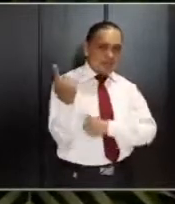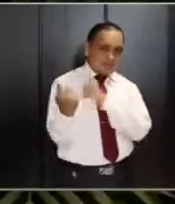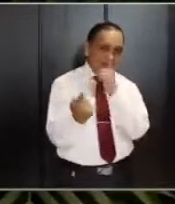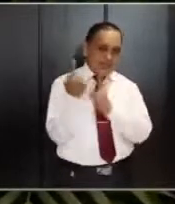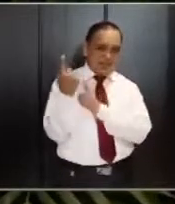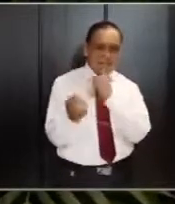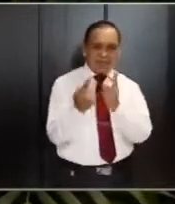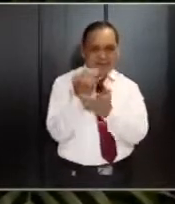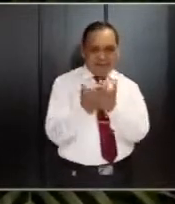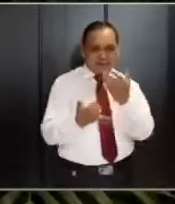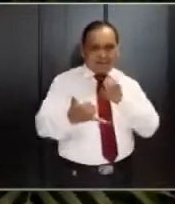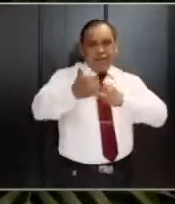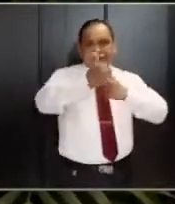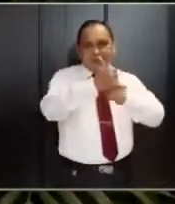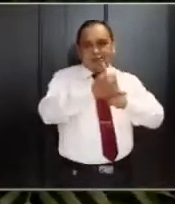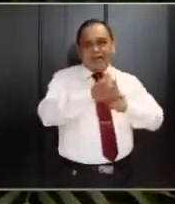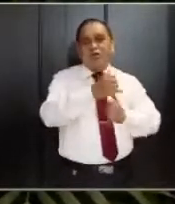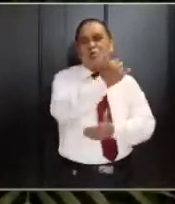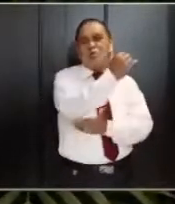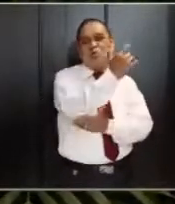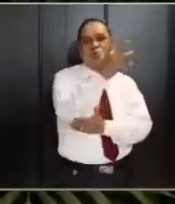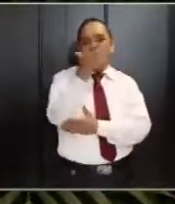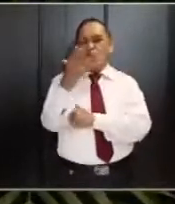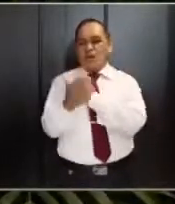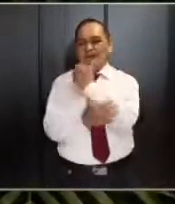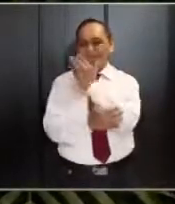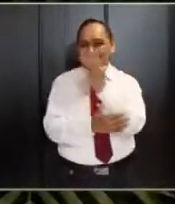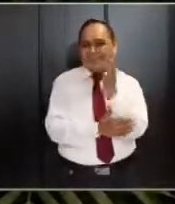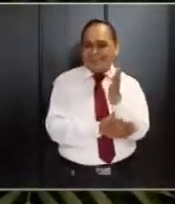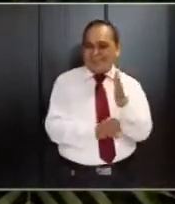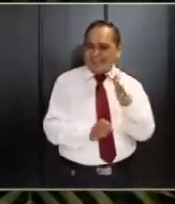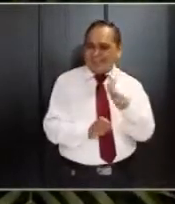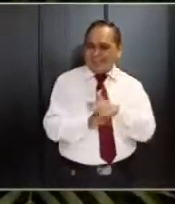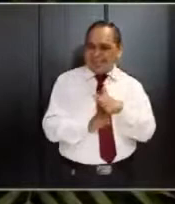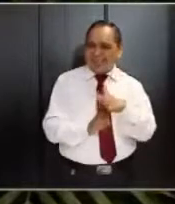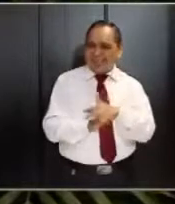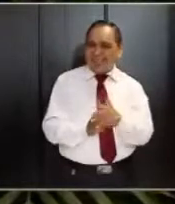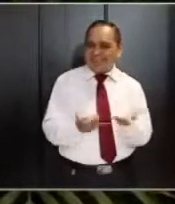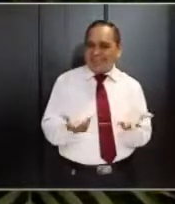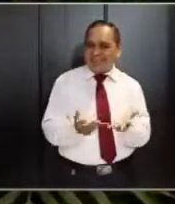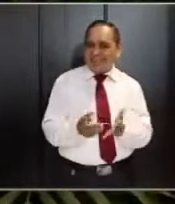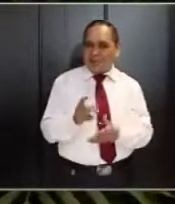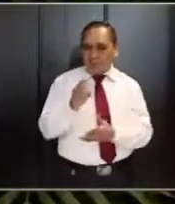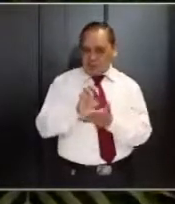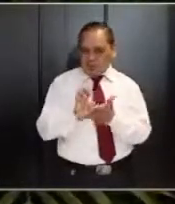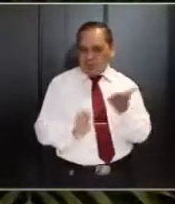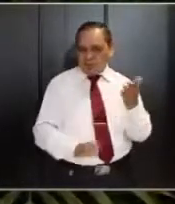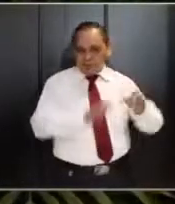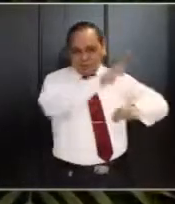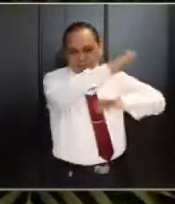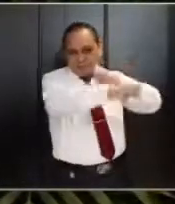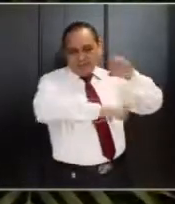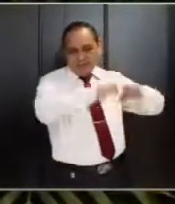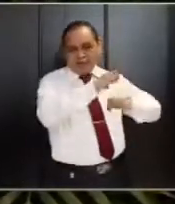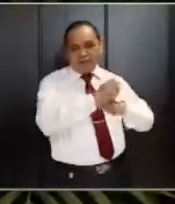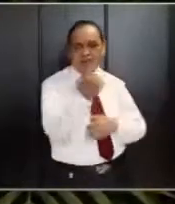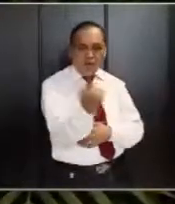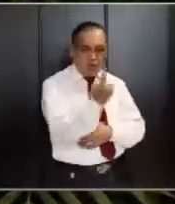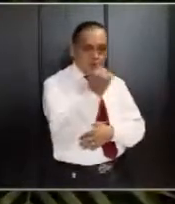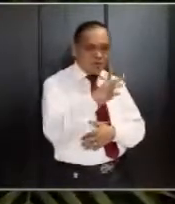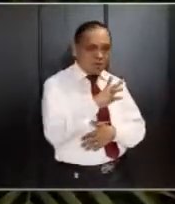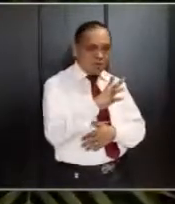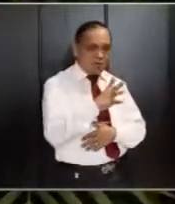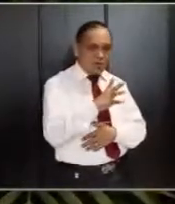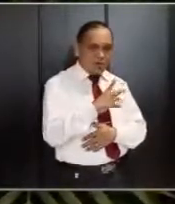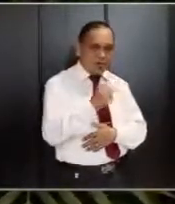desarrollo, contempla un estado naturalmente sostenible. Y hay una empresa que ya lleva bastante avanzado,